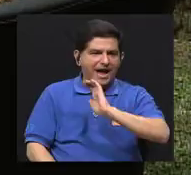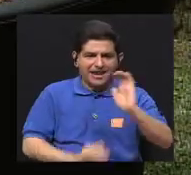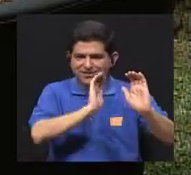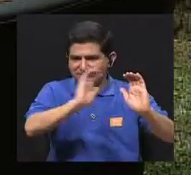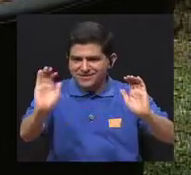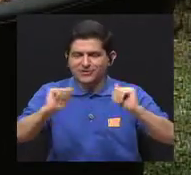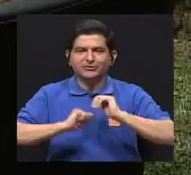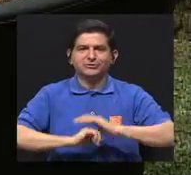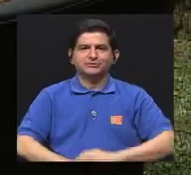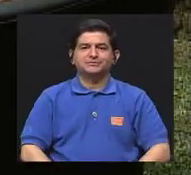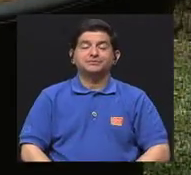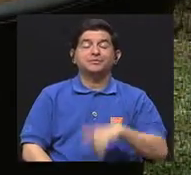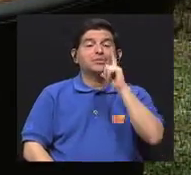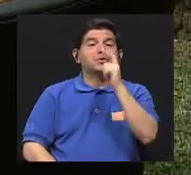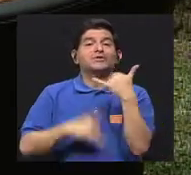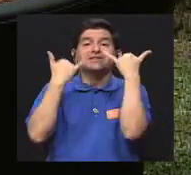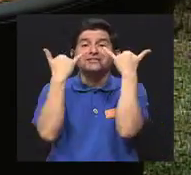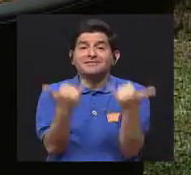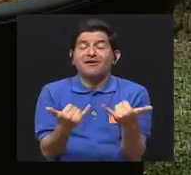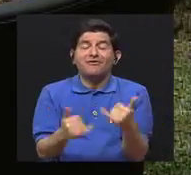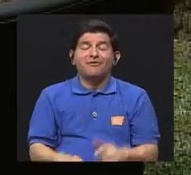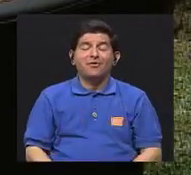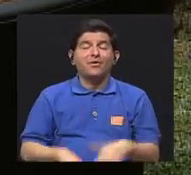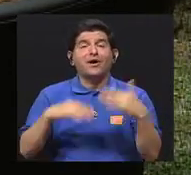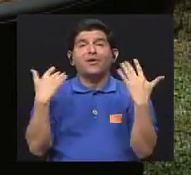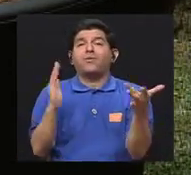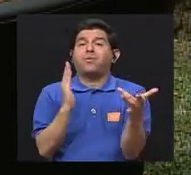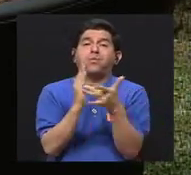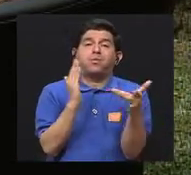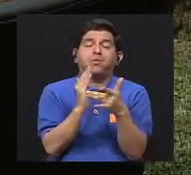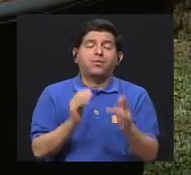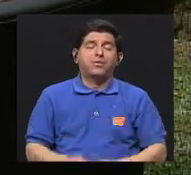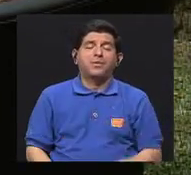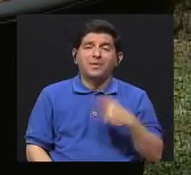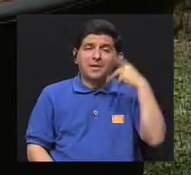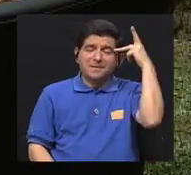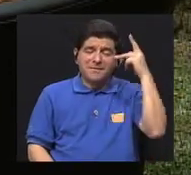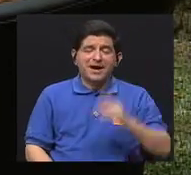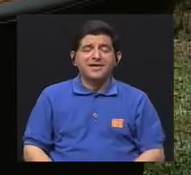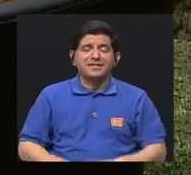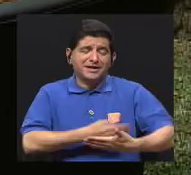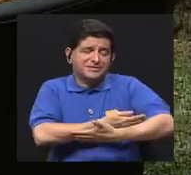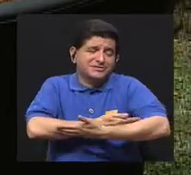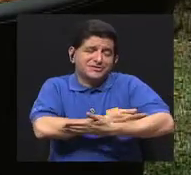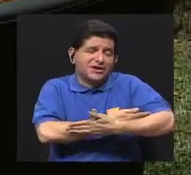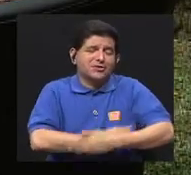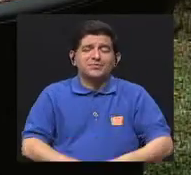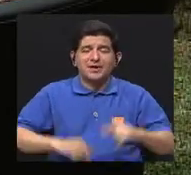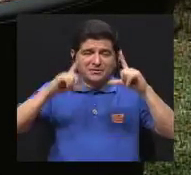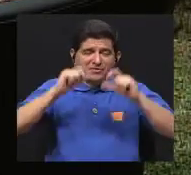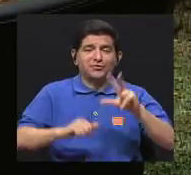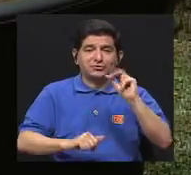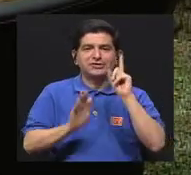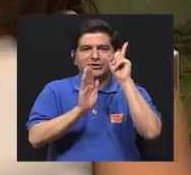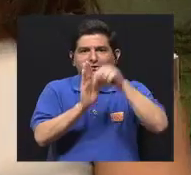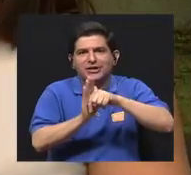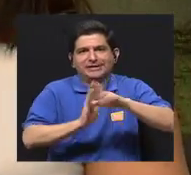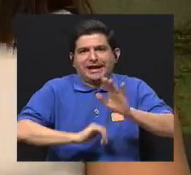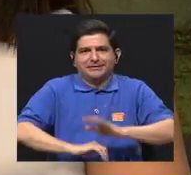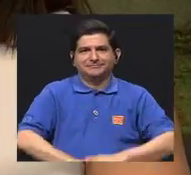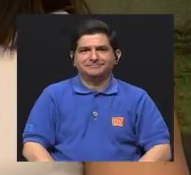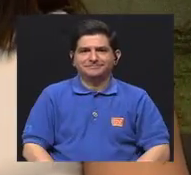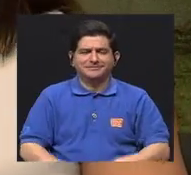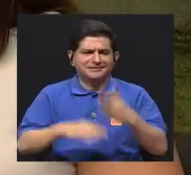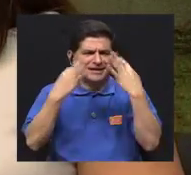toman a los niños. Dichosamente ahora hay tanta tecnología que los papás toman fotos de los bebés cada 30 segundos.